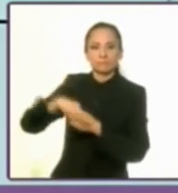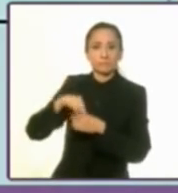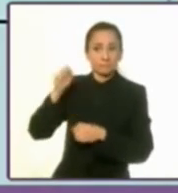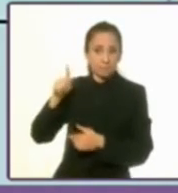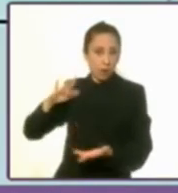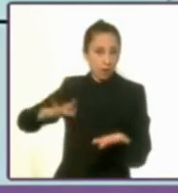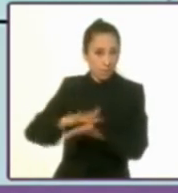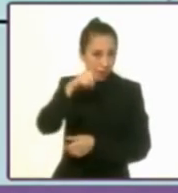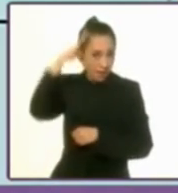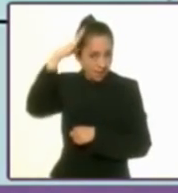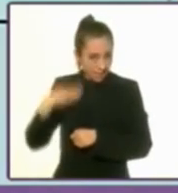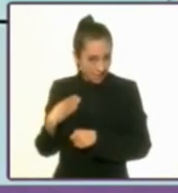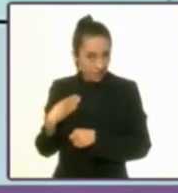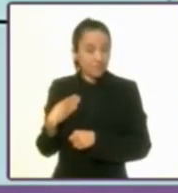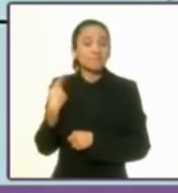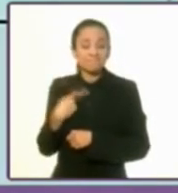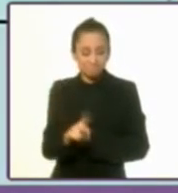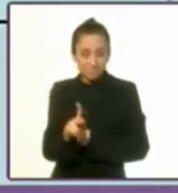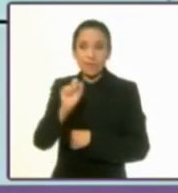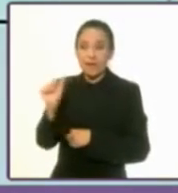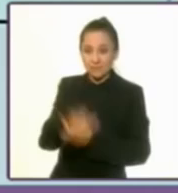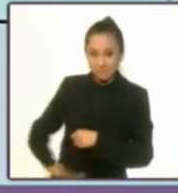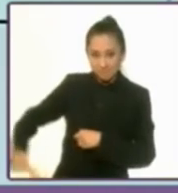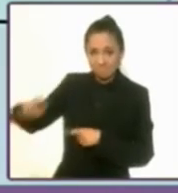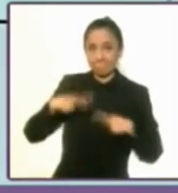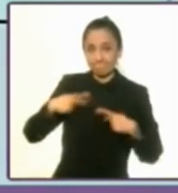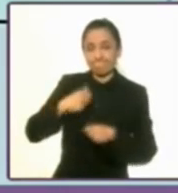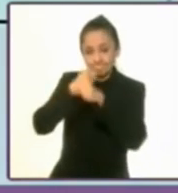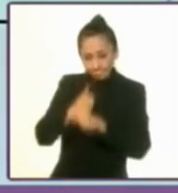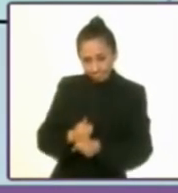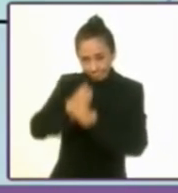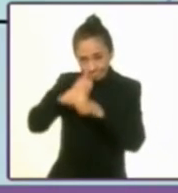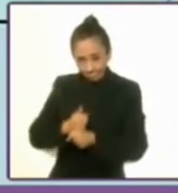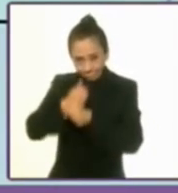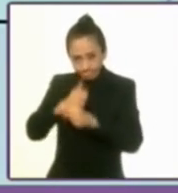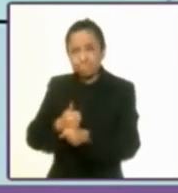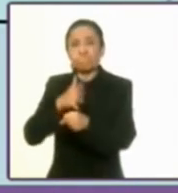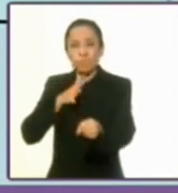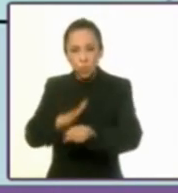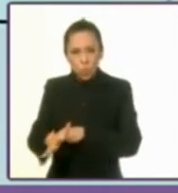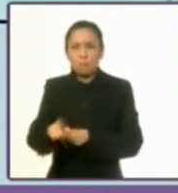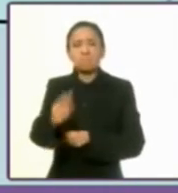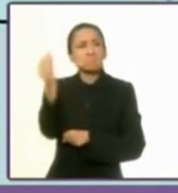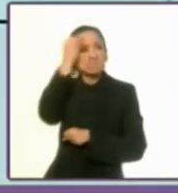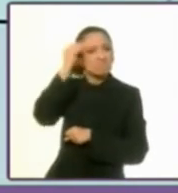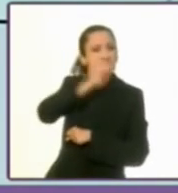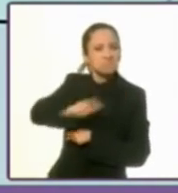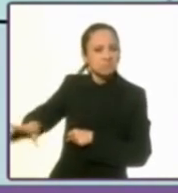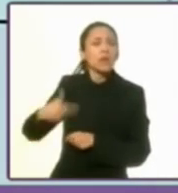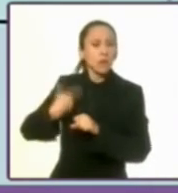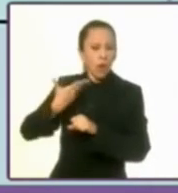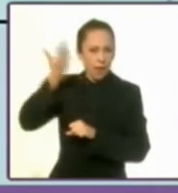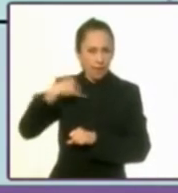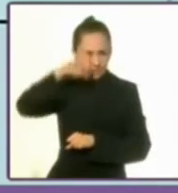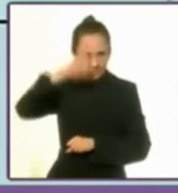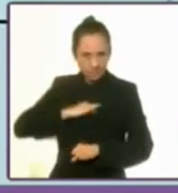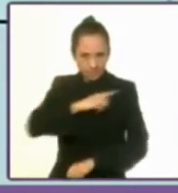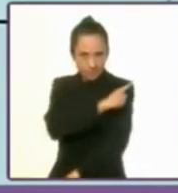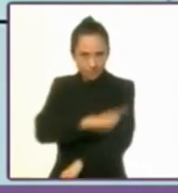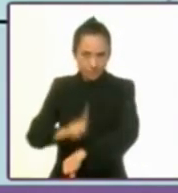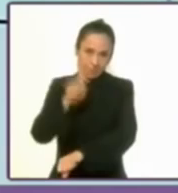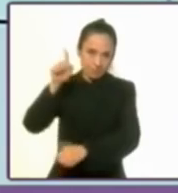los damnificados están en el desamparo en el abandono cuando fui jefa delegacional en tlalpan